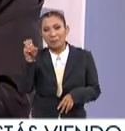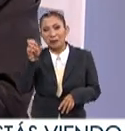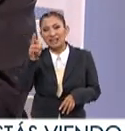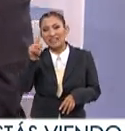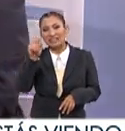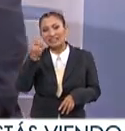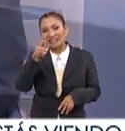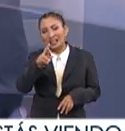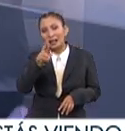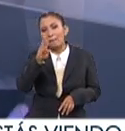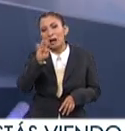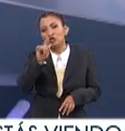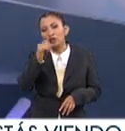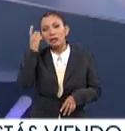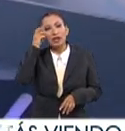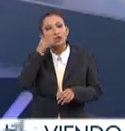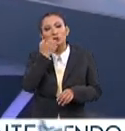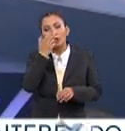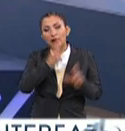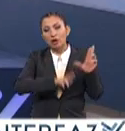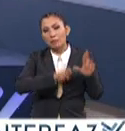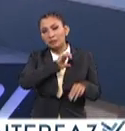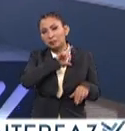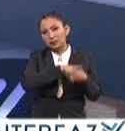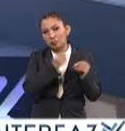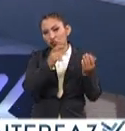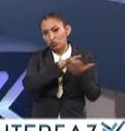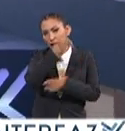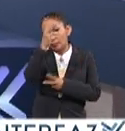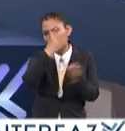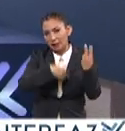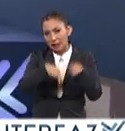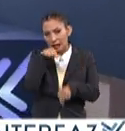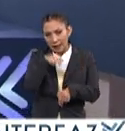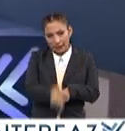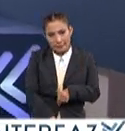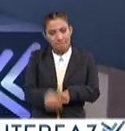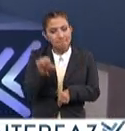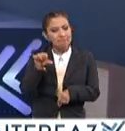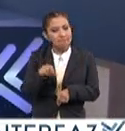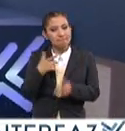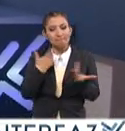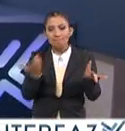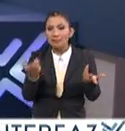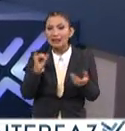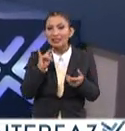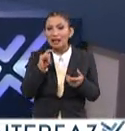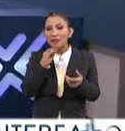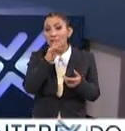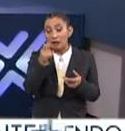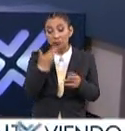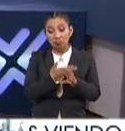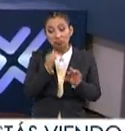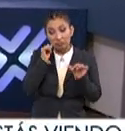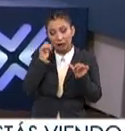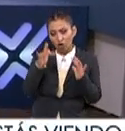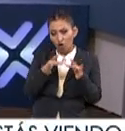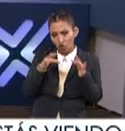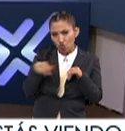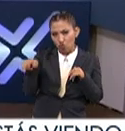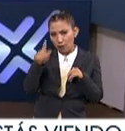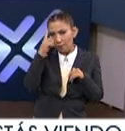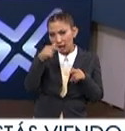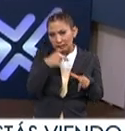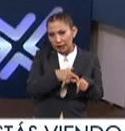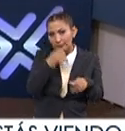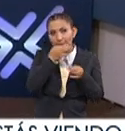Esther Basurto López, directora de la Escuela Normal de Especialización, muchísimas gracias por habernos acompañado hoy en Interfaz. Estaremos muy en contacto con ustedes